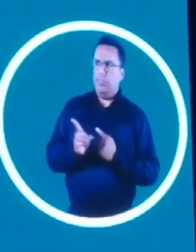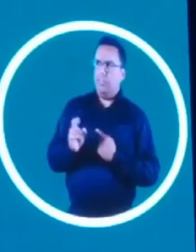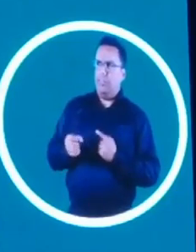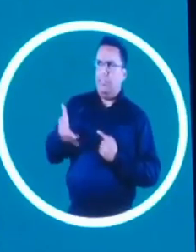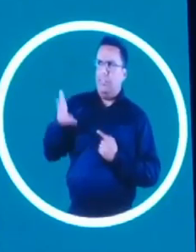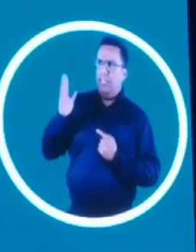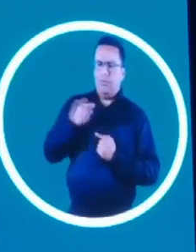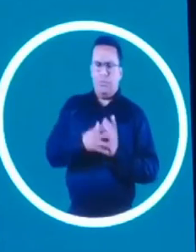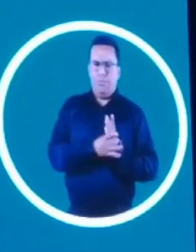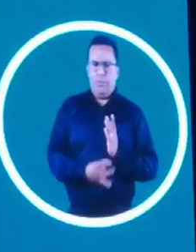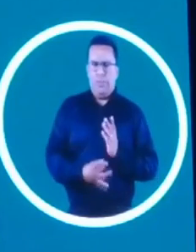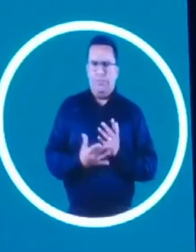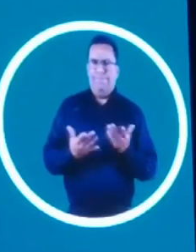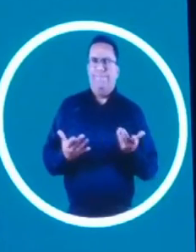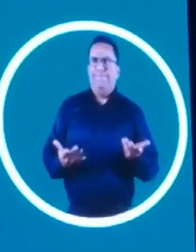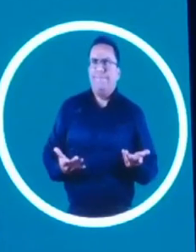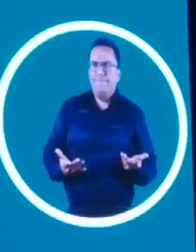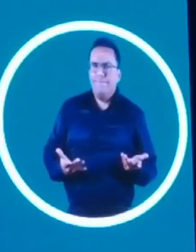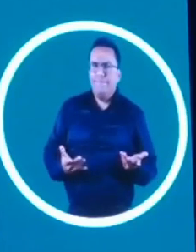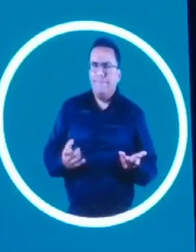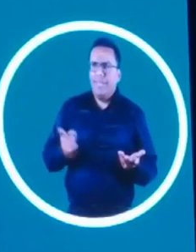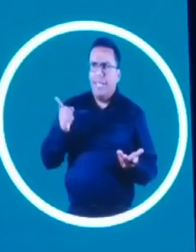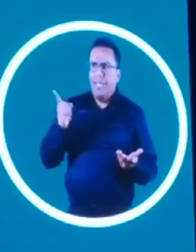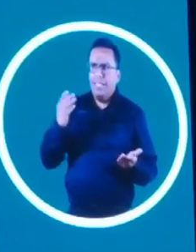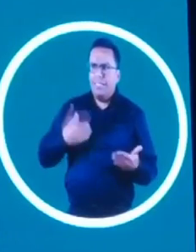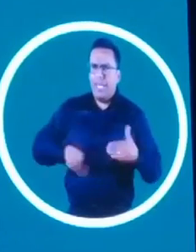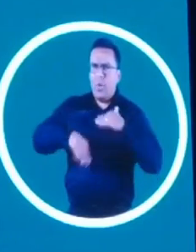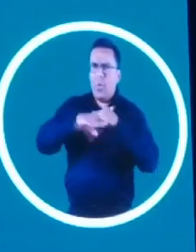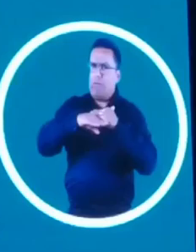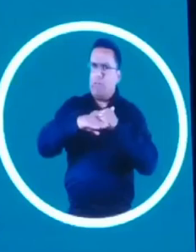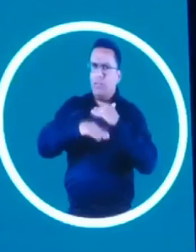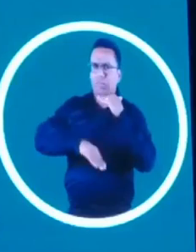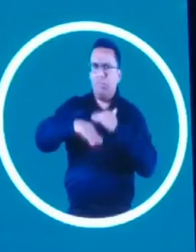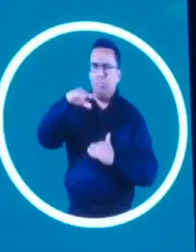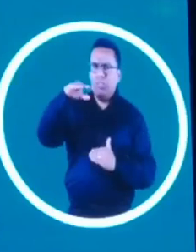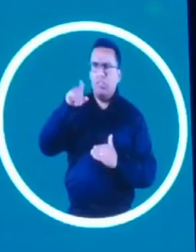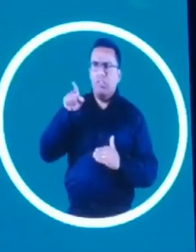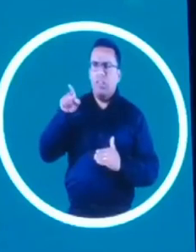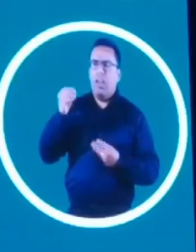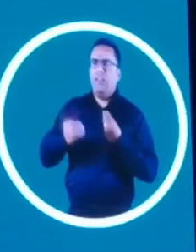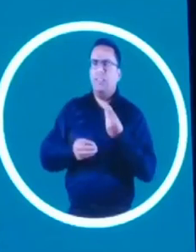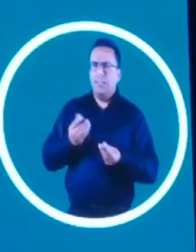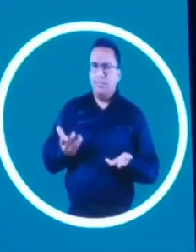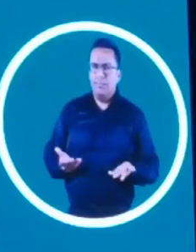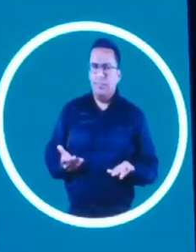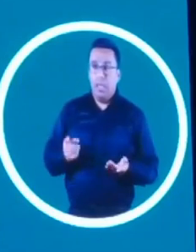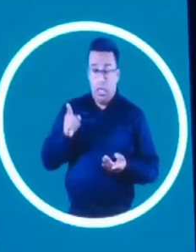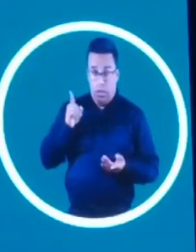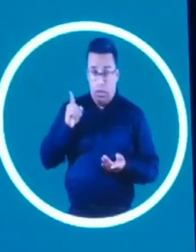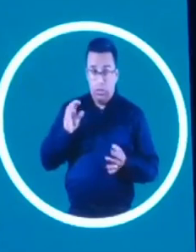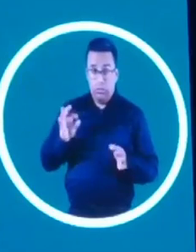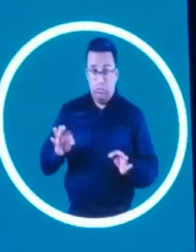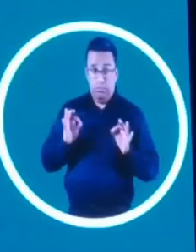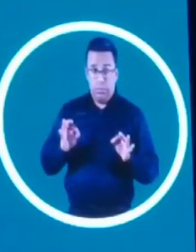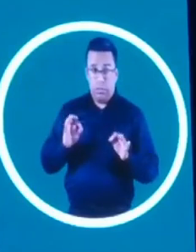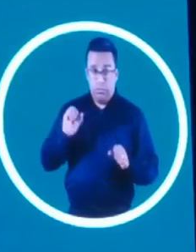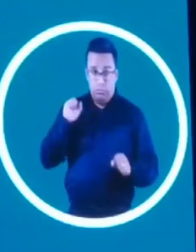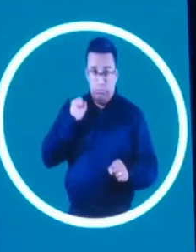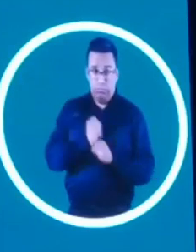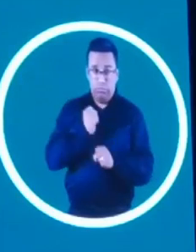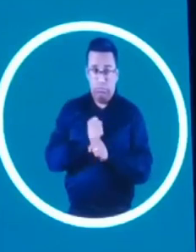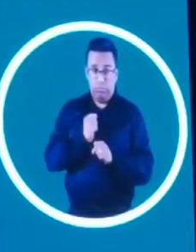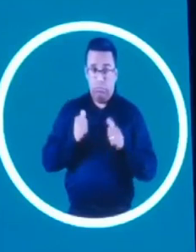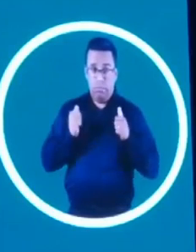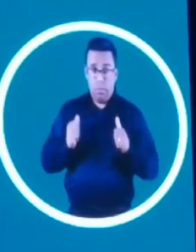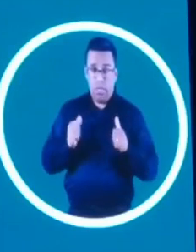contribuye a las condiciones básicas del ser humano, yo creo que no estamos haciendo la tarea del